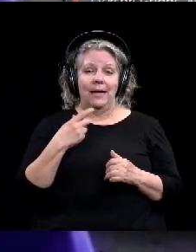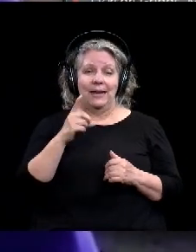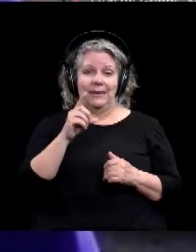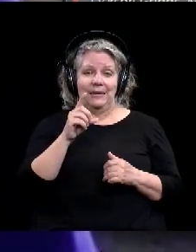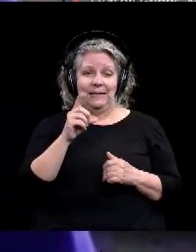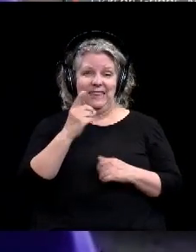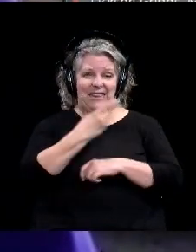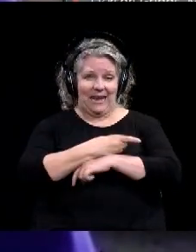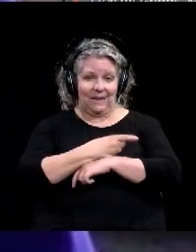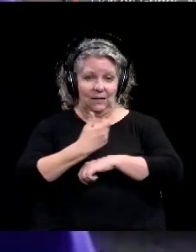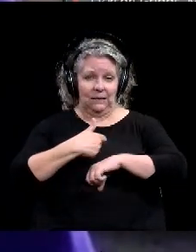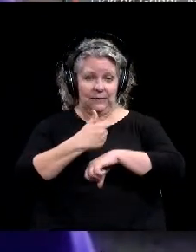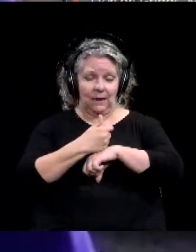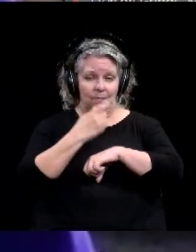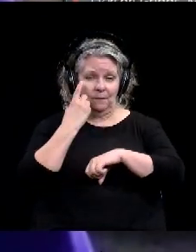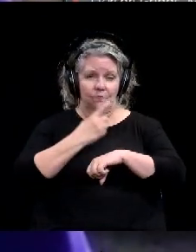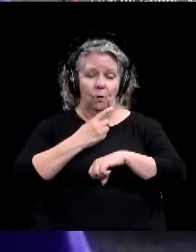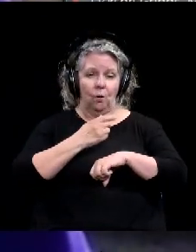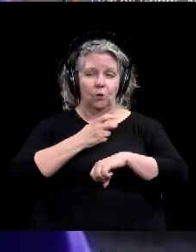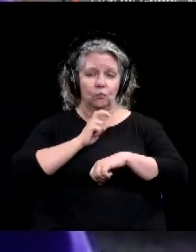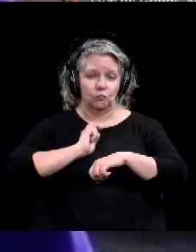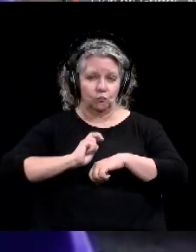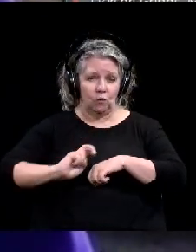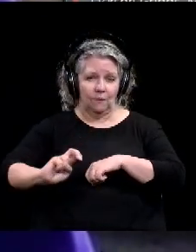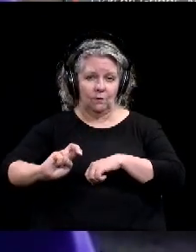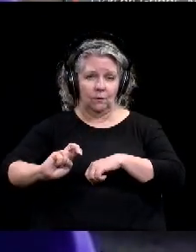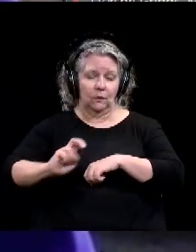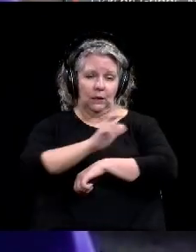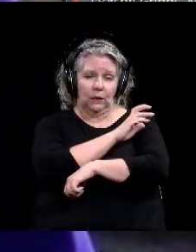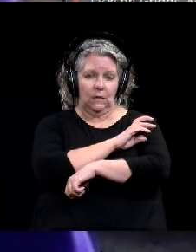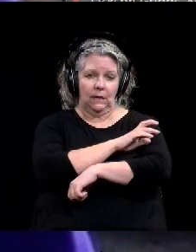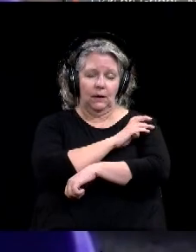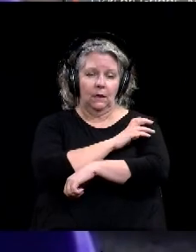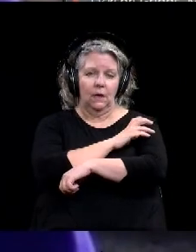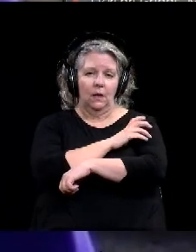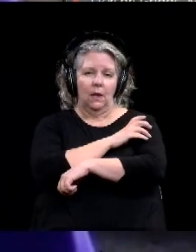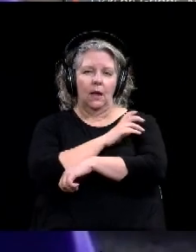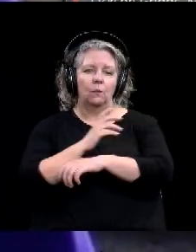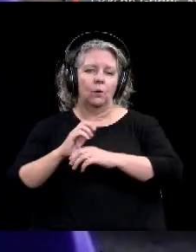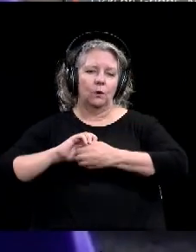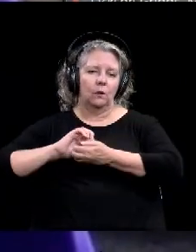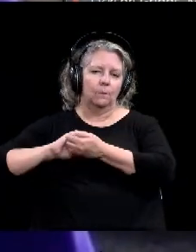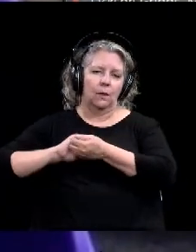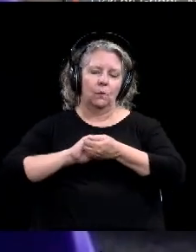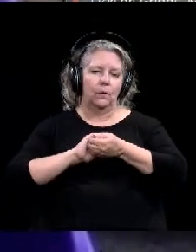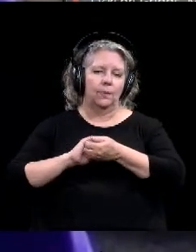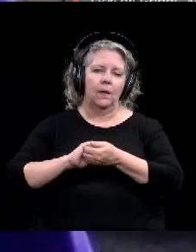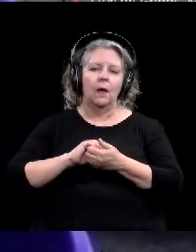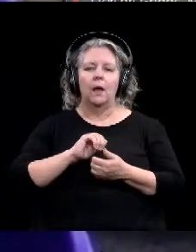una clínica movible es obras y es